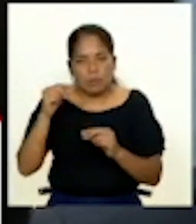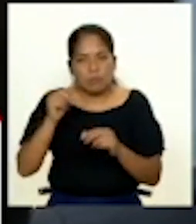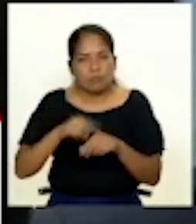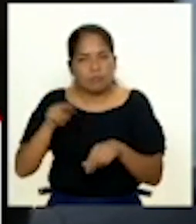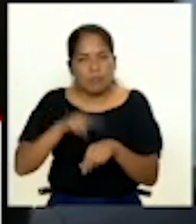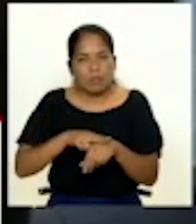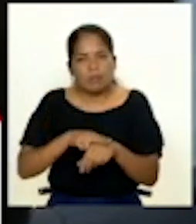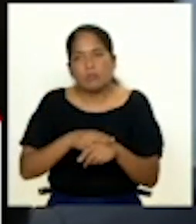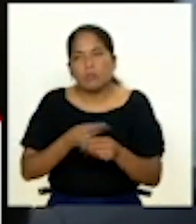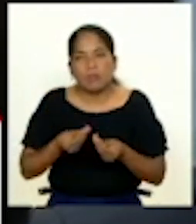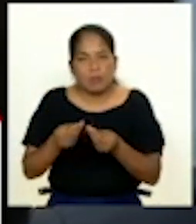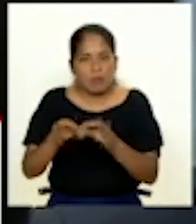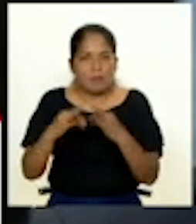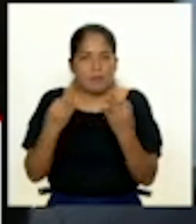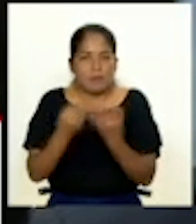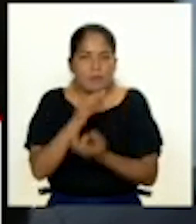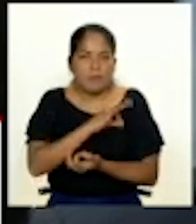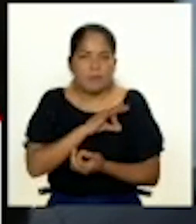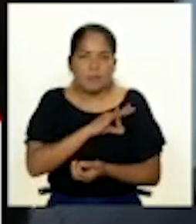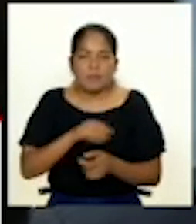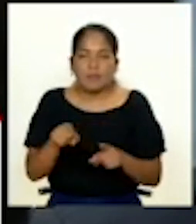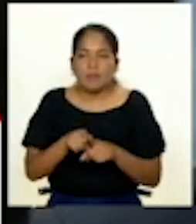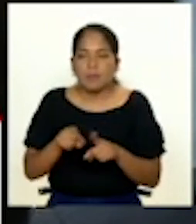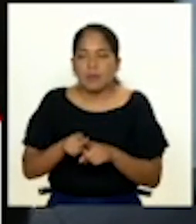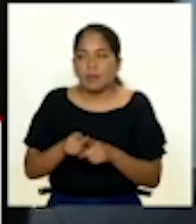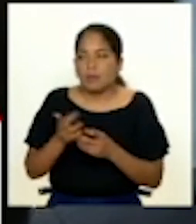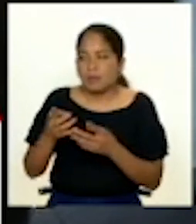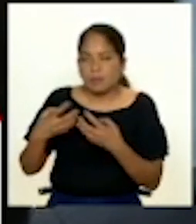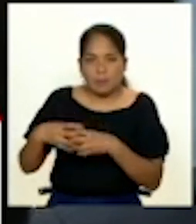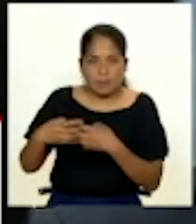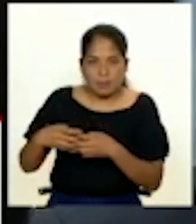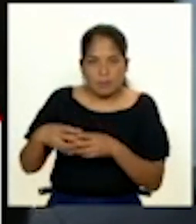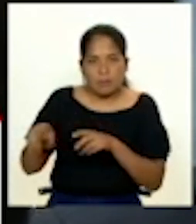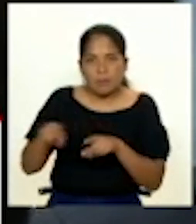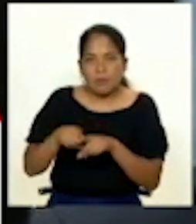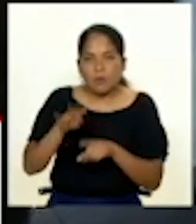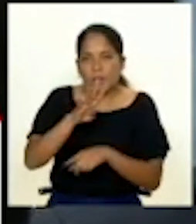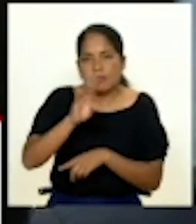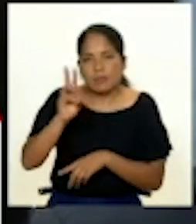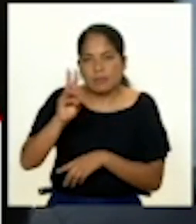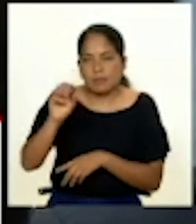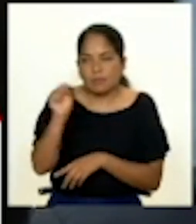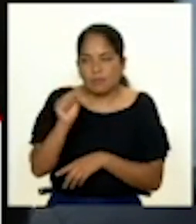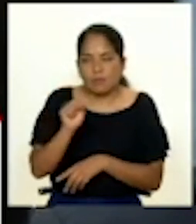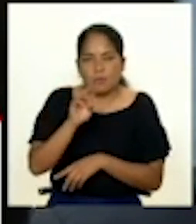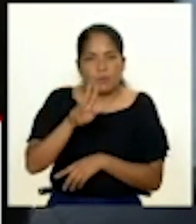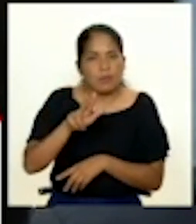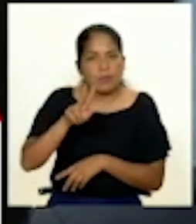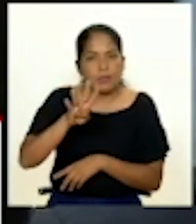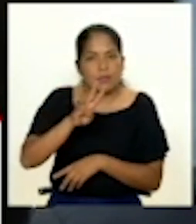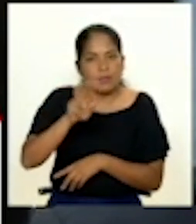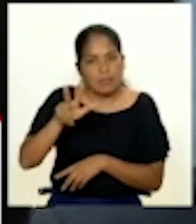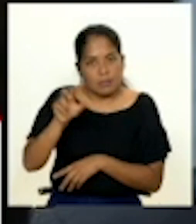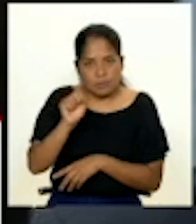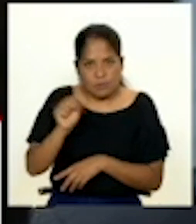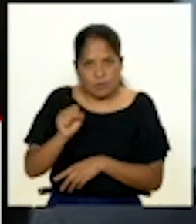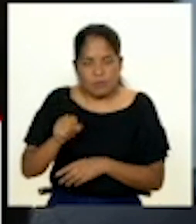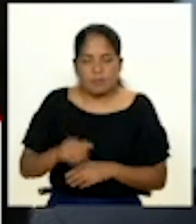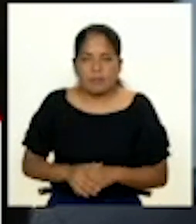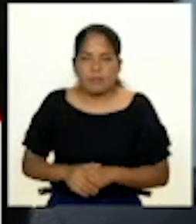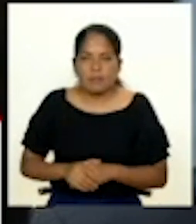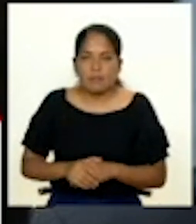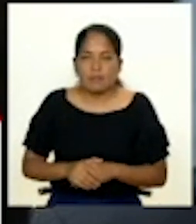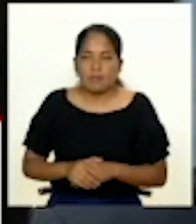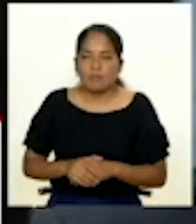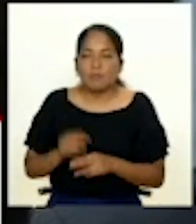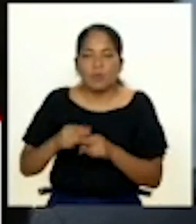vale para las zonas productoras que van de 43 soles a 63 soles y que también va a llegar más a unas 56